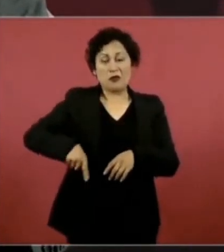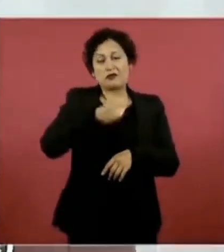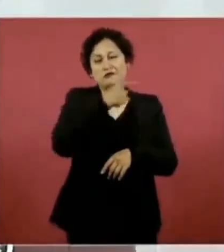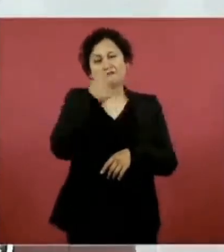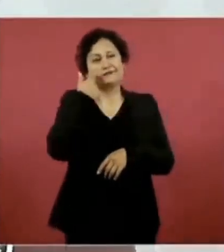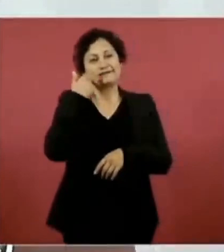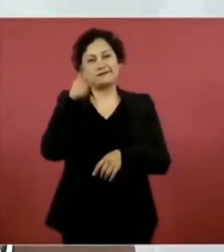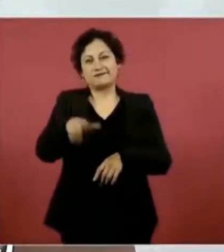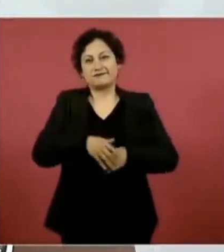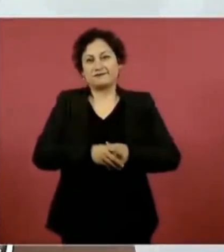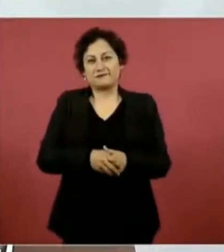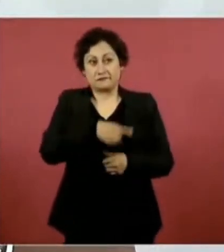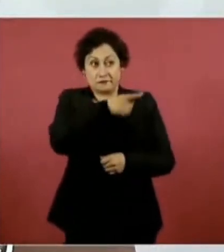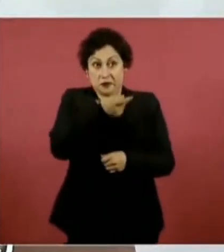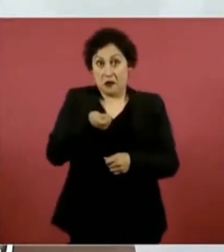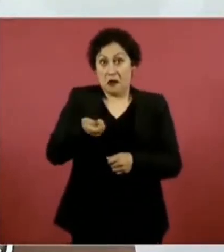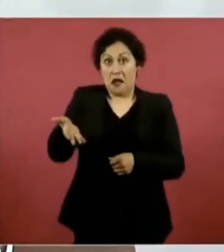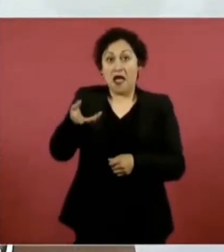Un naco,